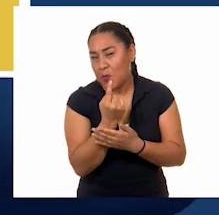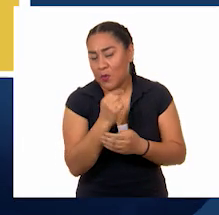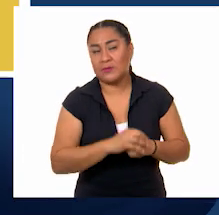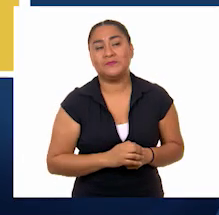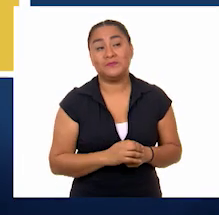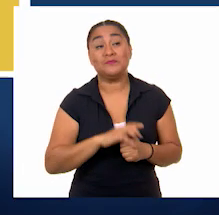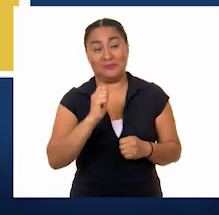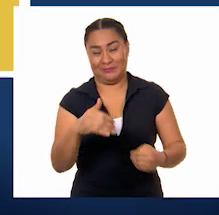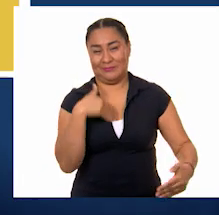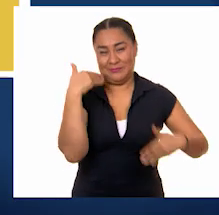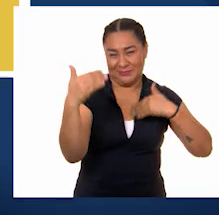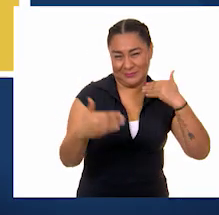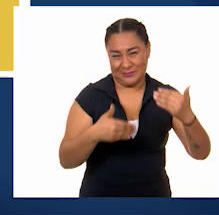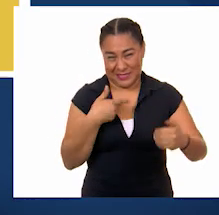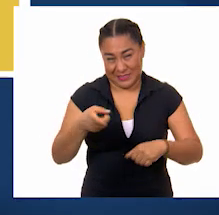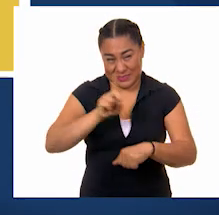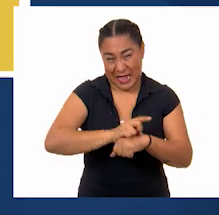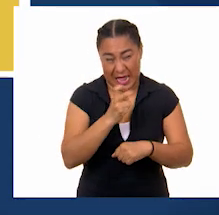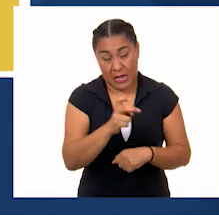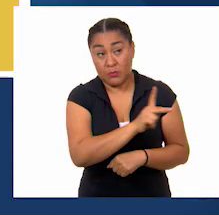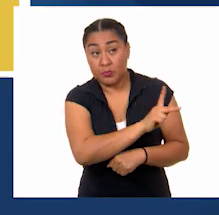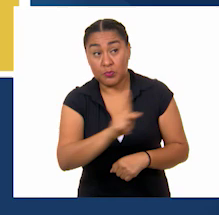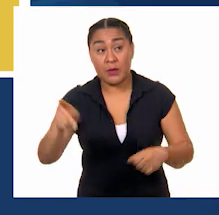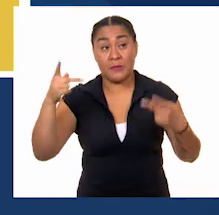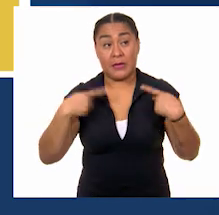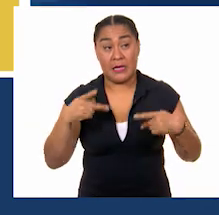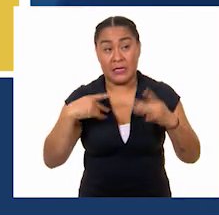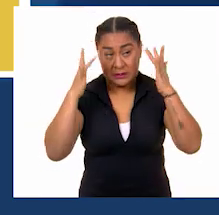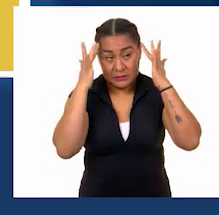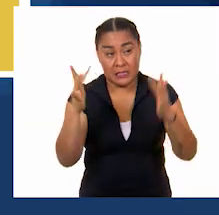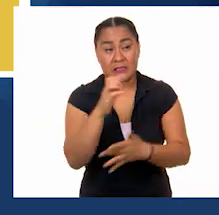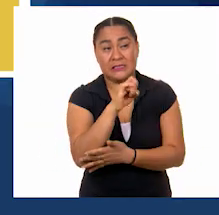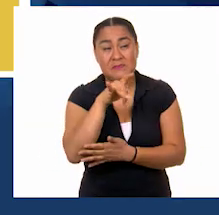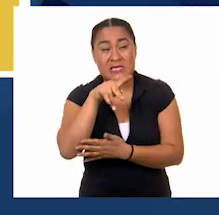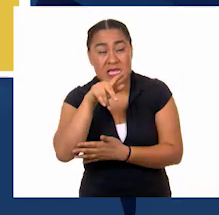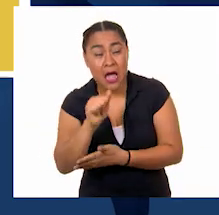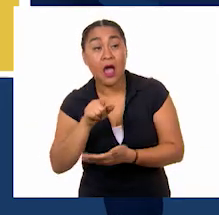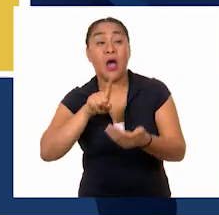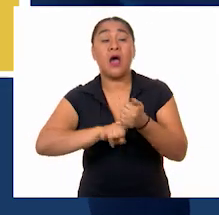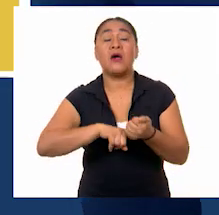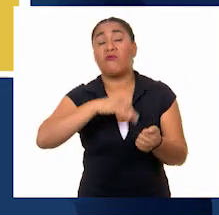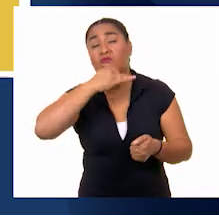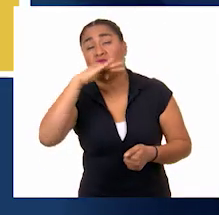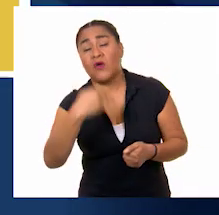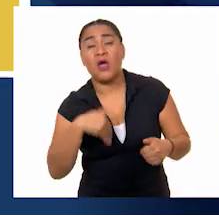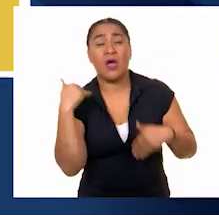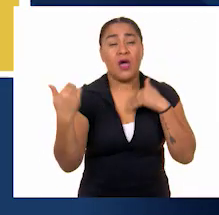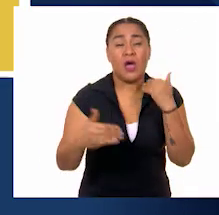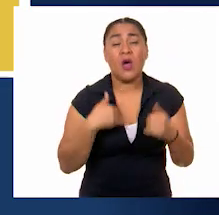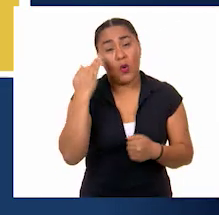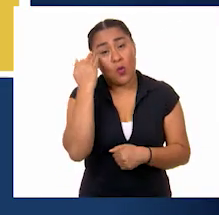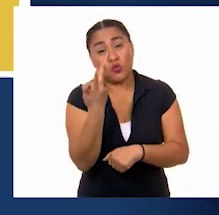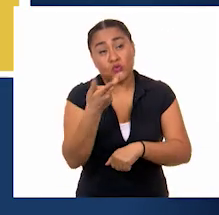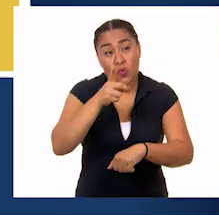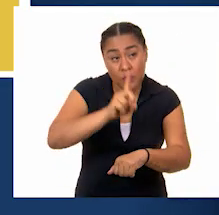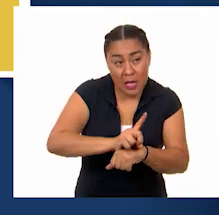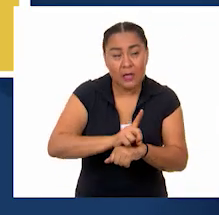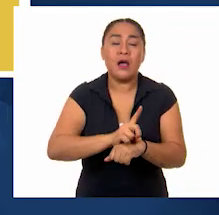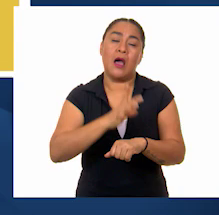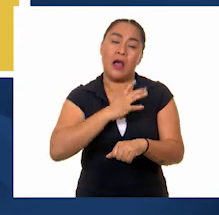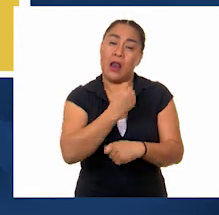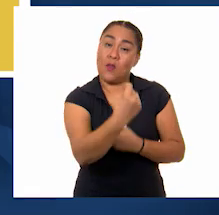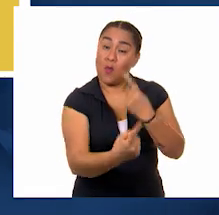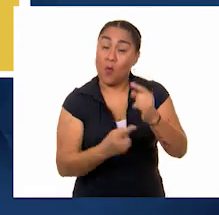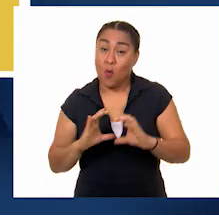Durante la celebración Todos Santos, Simiquia, la fiesta dura 8 días y en el caso de algunas